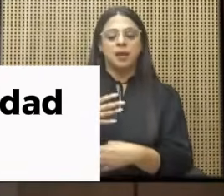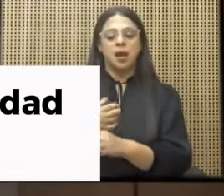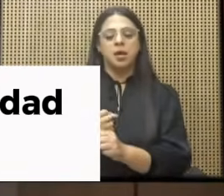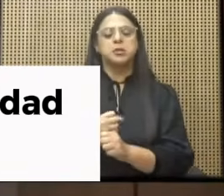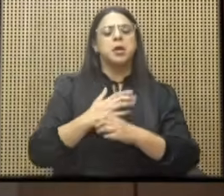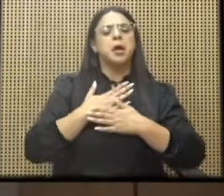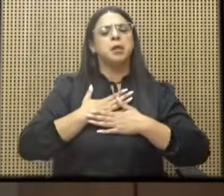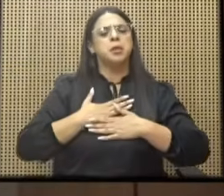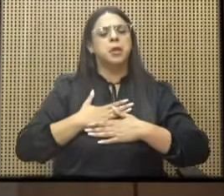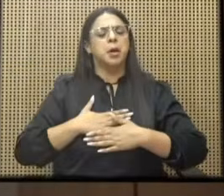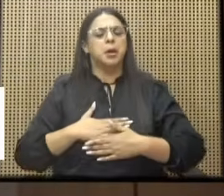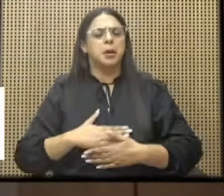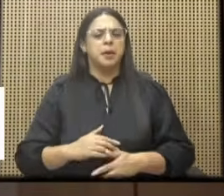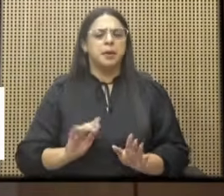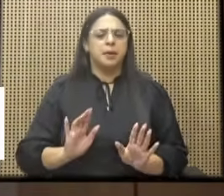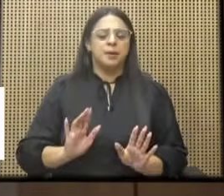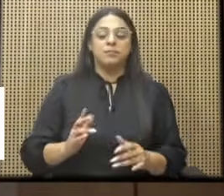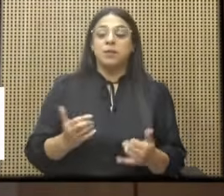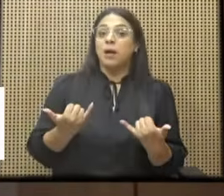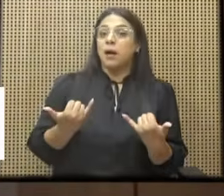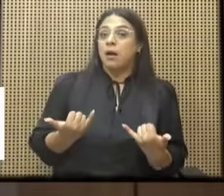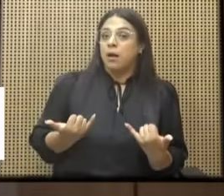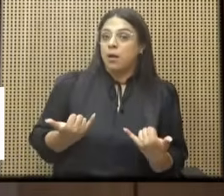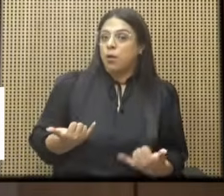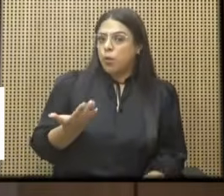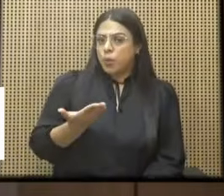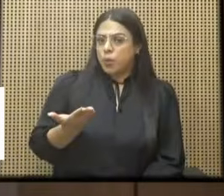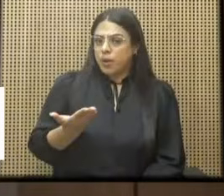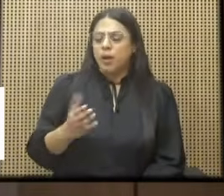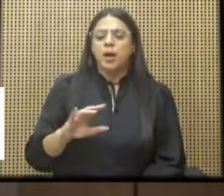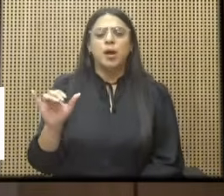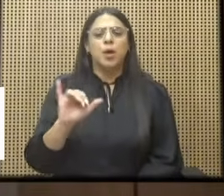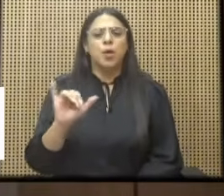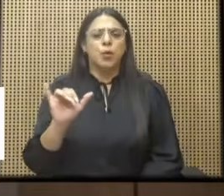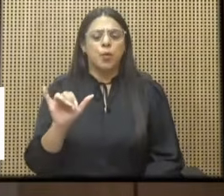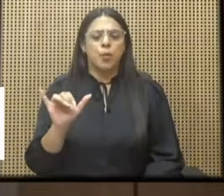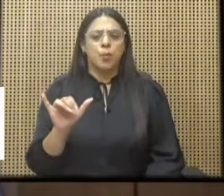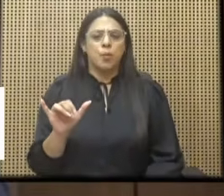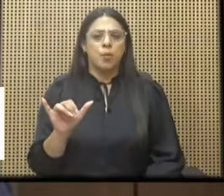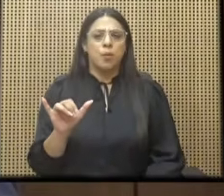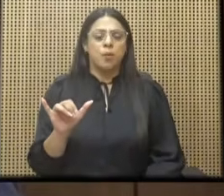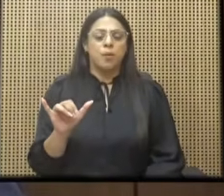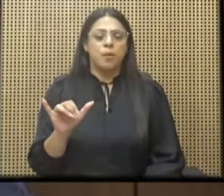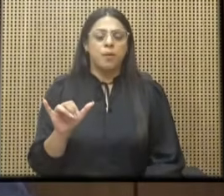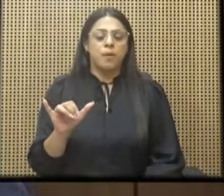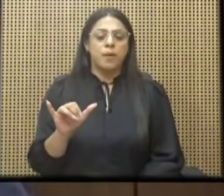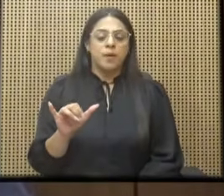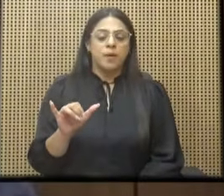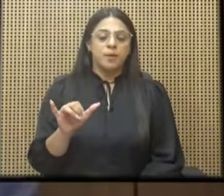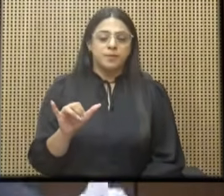tranquilidad meridiana, ahora ya es casi como un delito